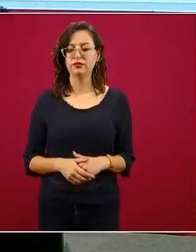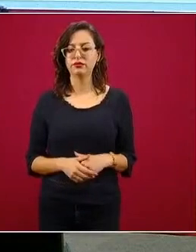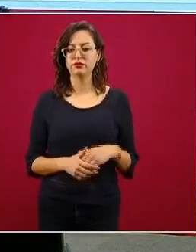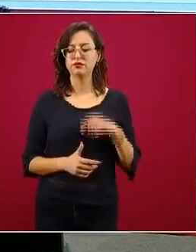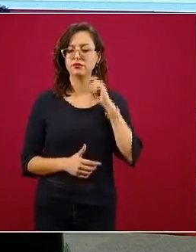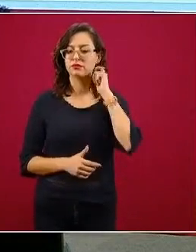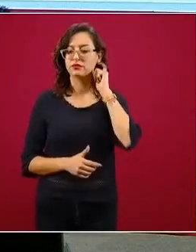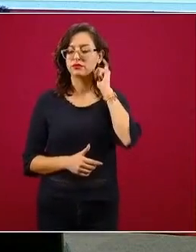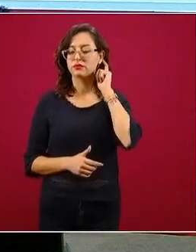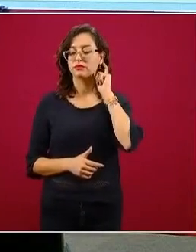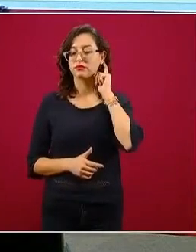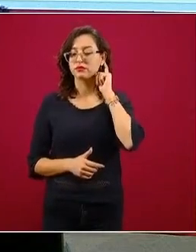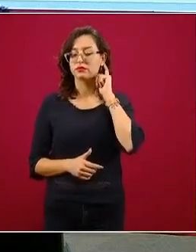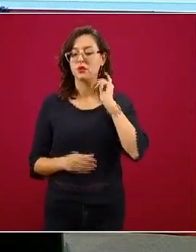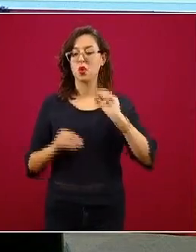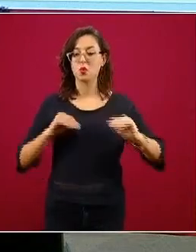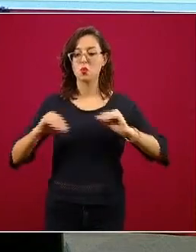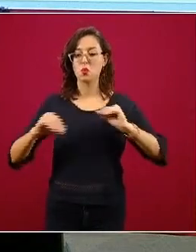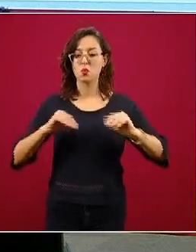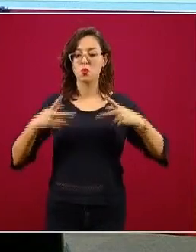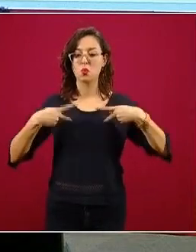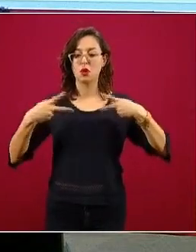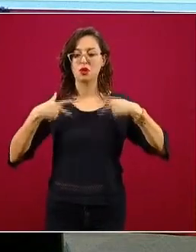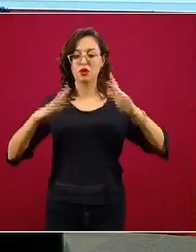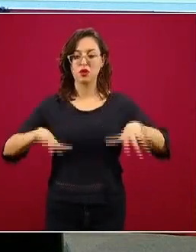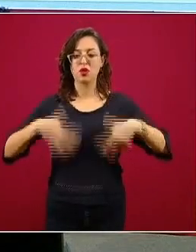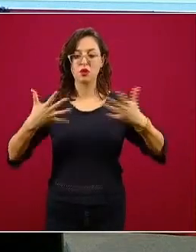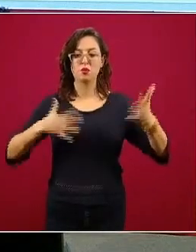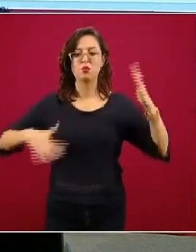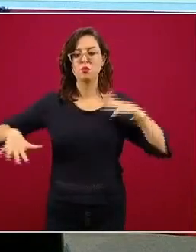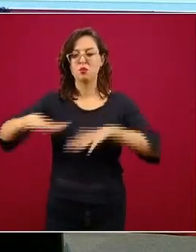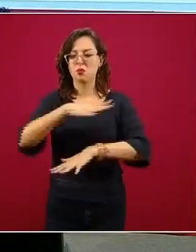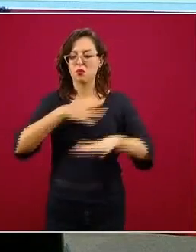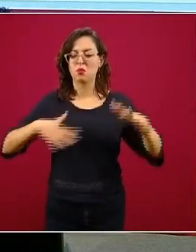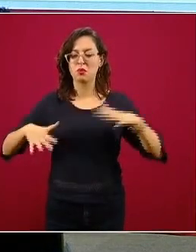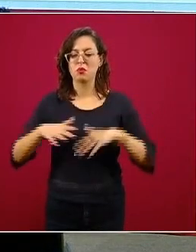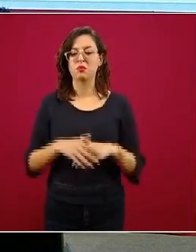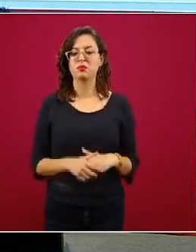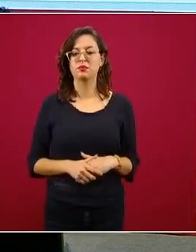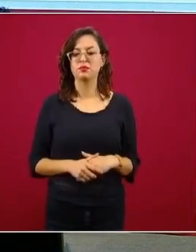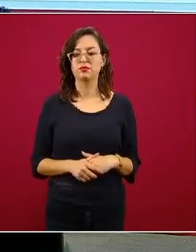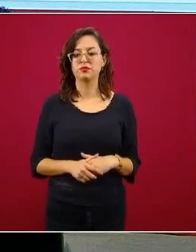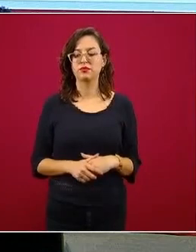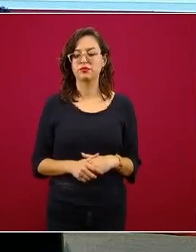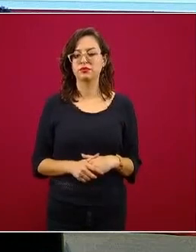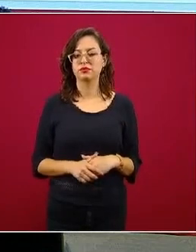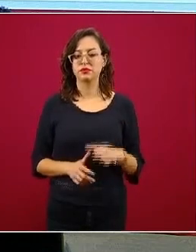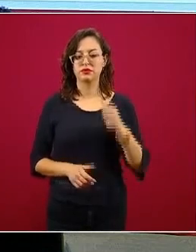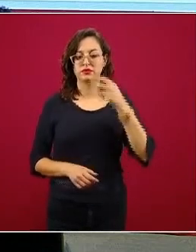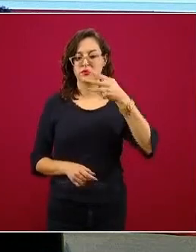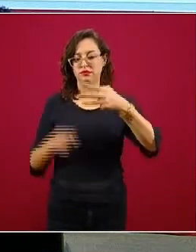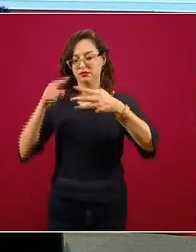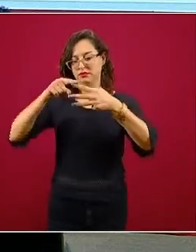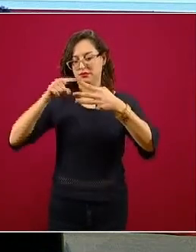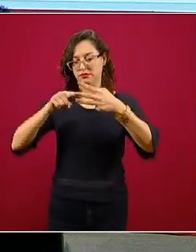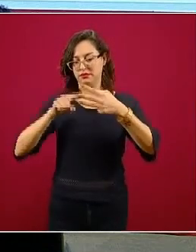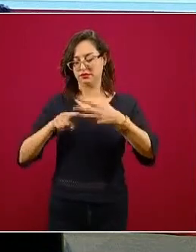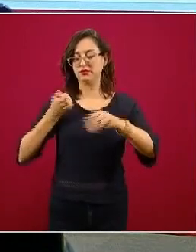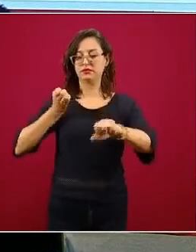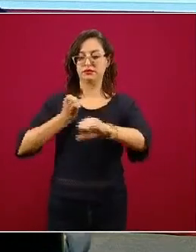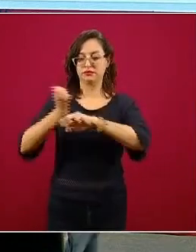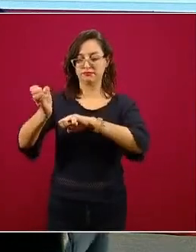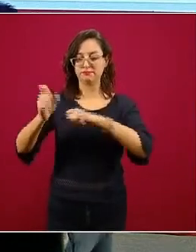El mosaico de movilidad. Veámoslo de manera integral. Vamos a concentrarnos en los 3 estados de interés.